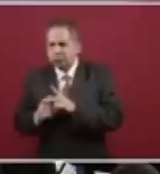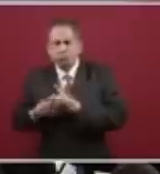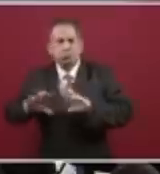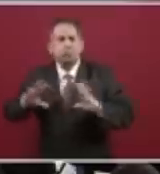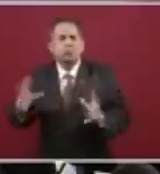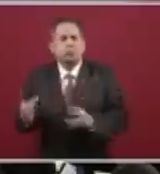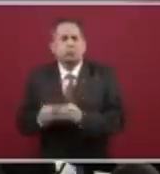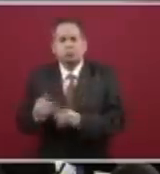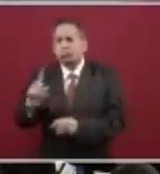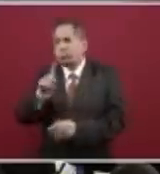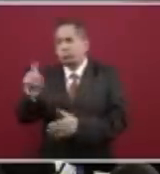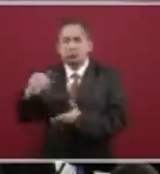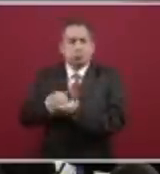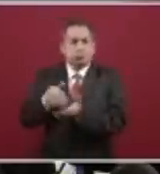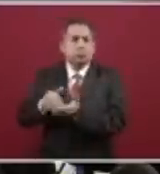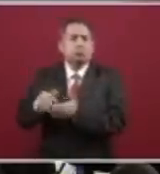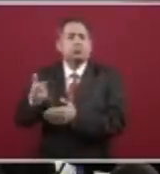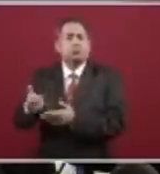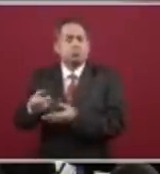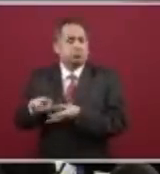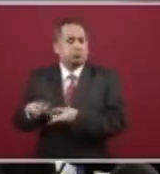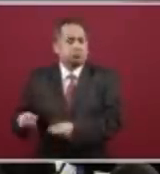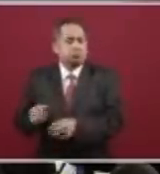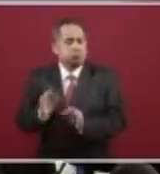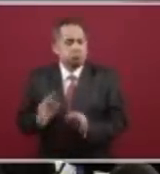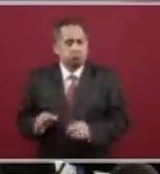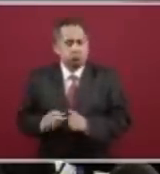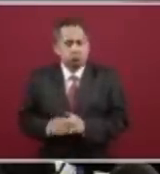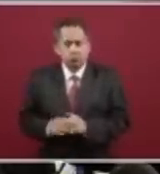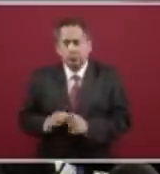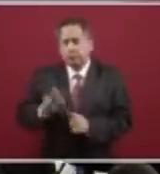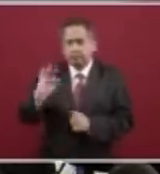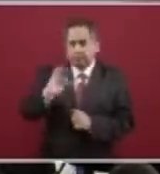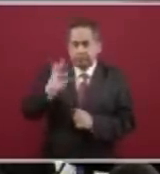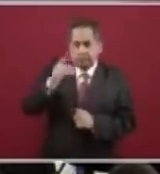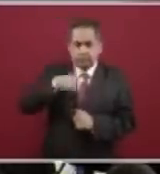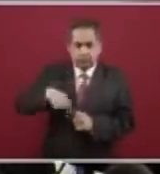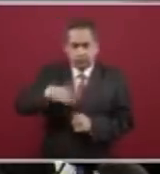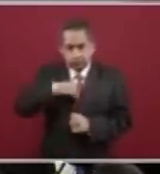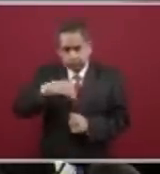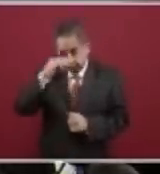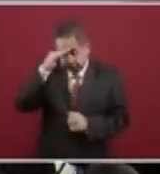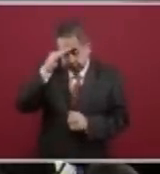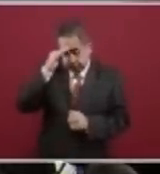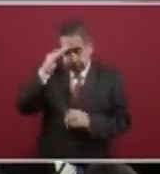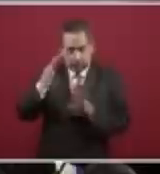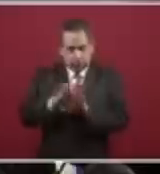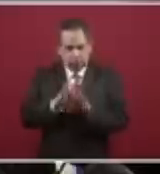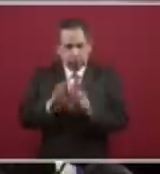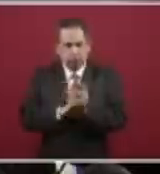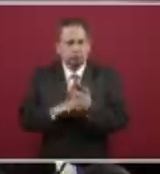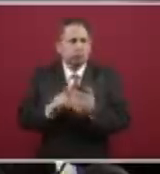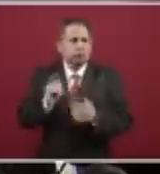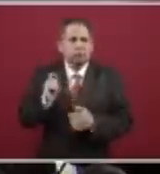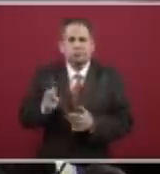si nosotros consideramos toda esa inversión y perdida en él texcoco